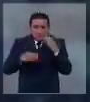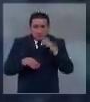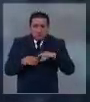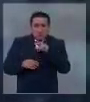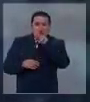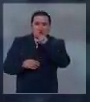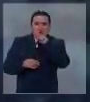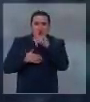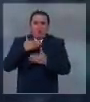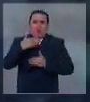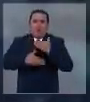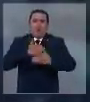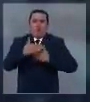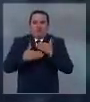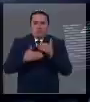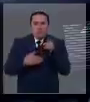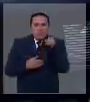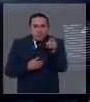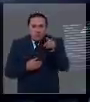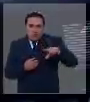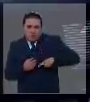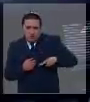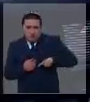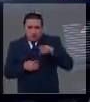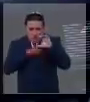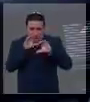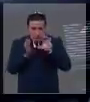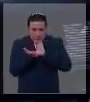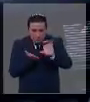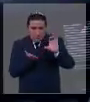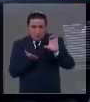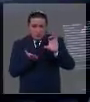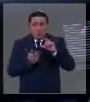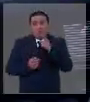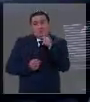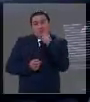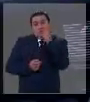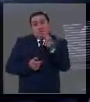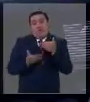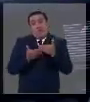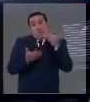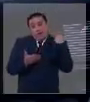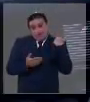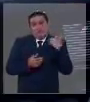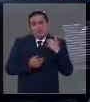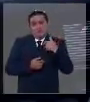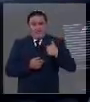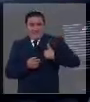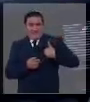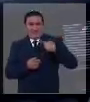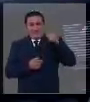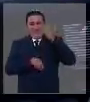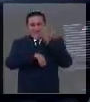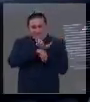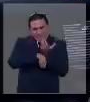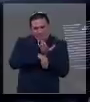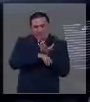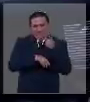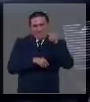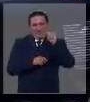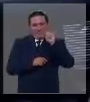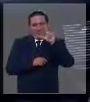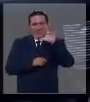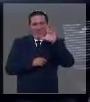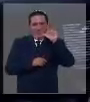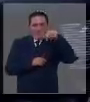una hipótesis plausible de que nos quedemos sin Telecán después de los acontecimientos de Canadá. ¿Tiene usted un plan para que la